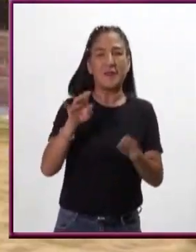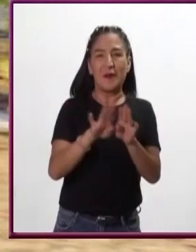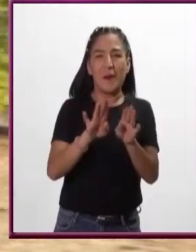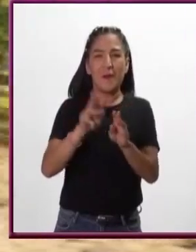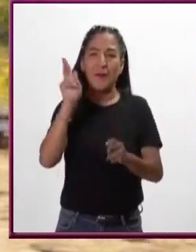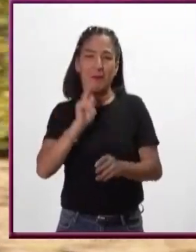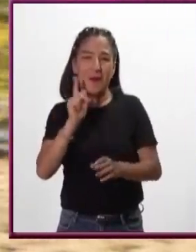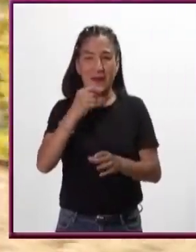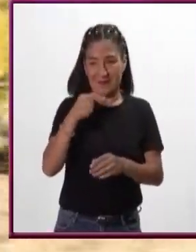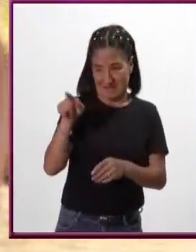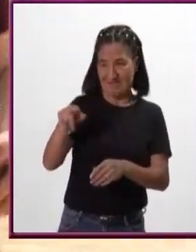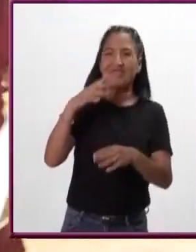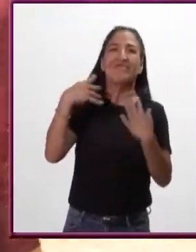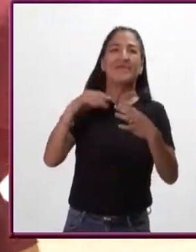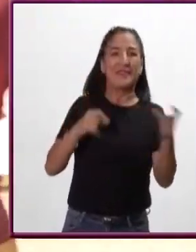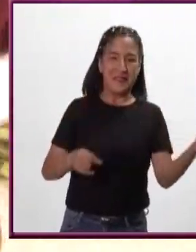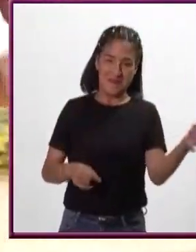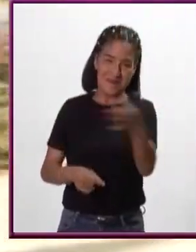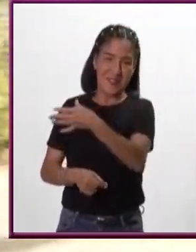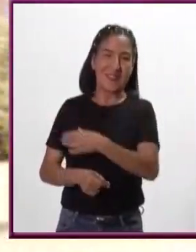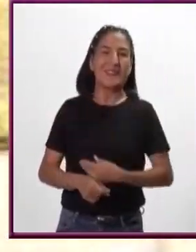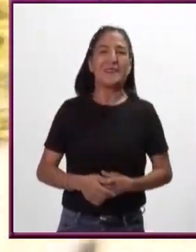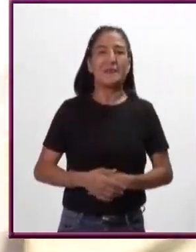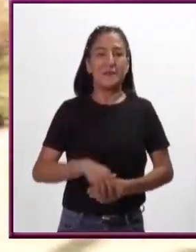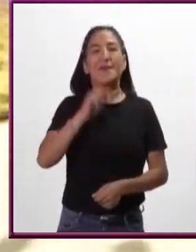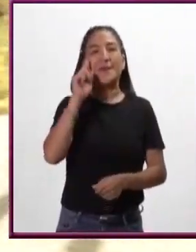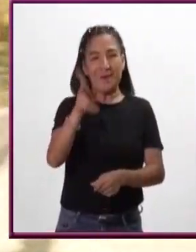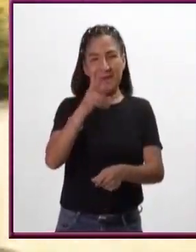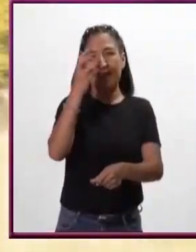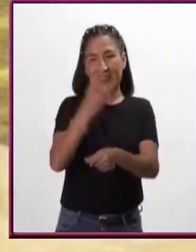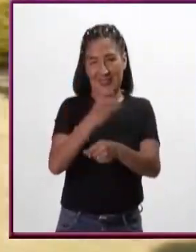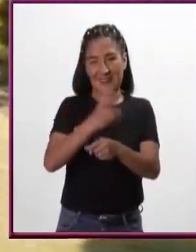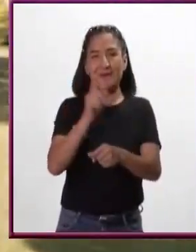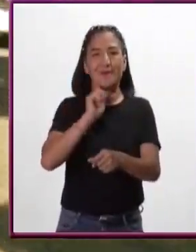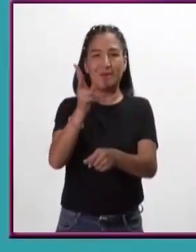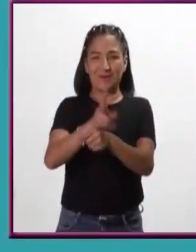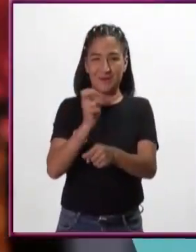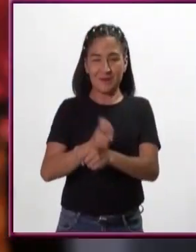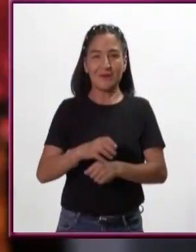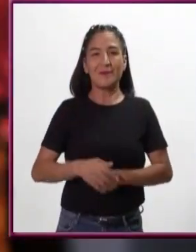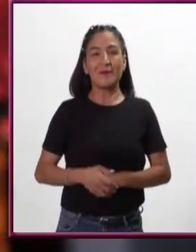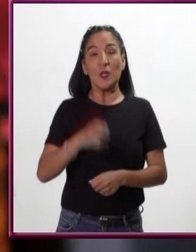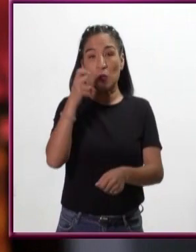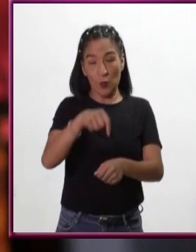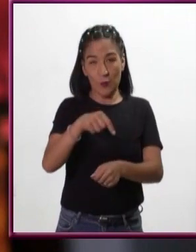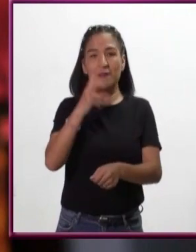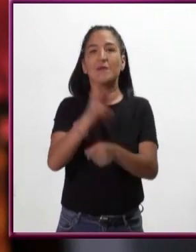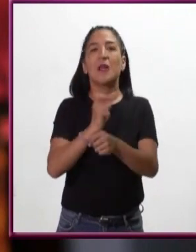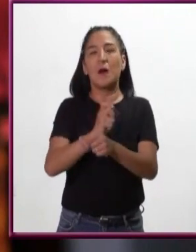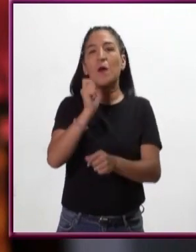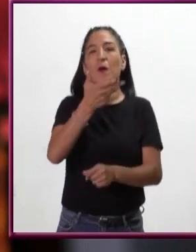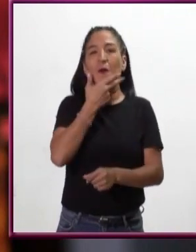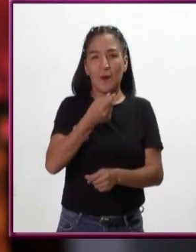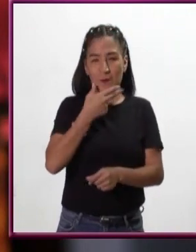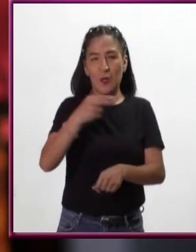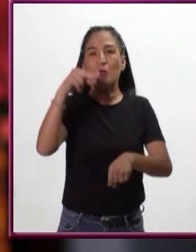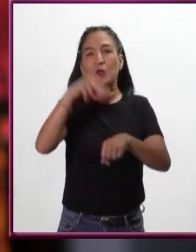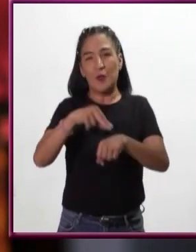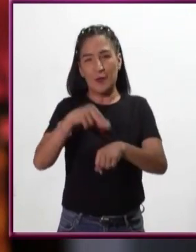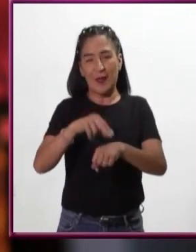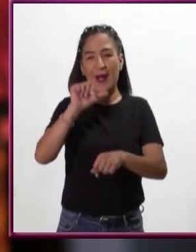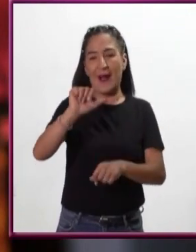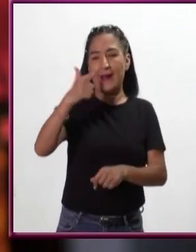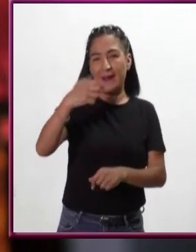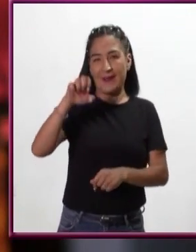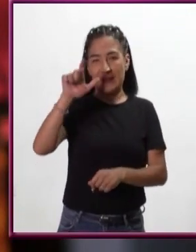dura la competencia, ¿eh? Vamos con nuestra tercer invitado de hoy. Hoy tenemos como invitado al doctor Fernando Ángeles